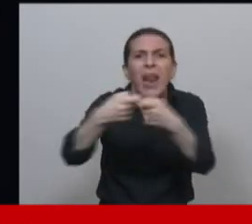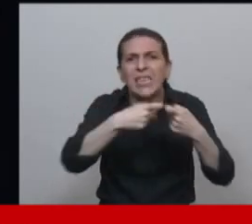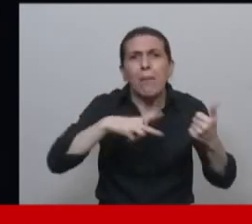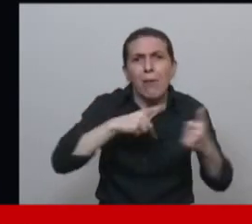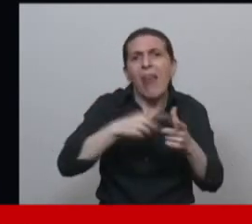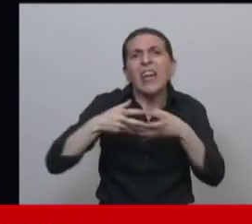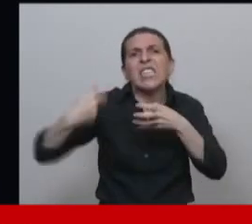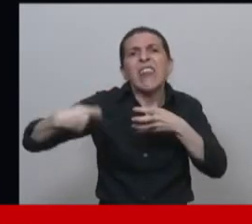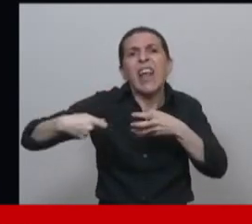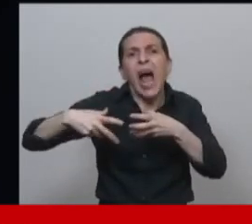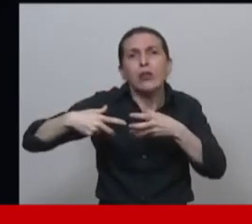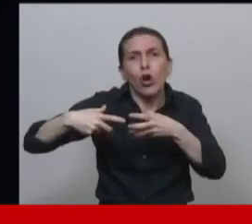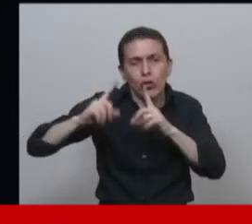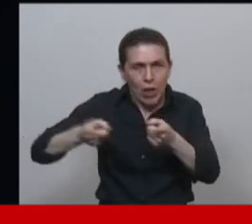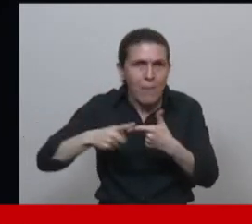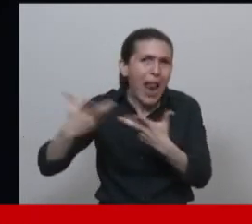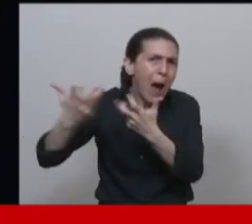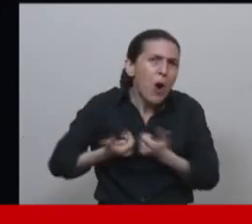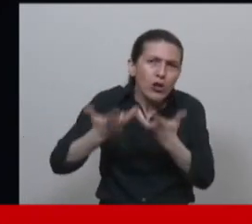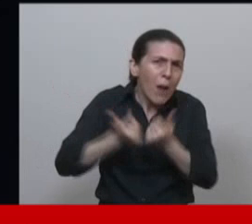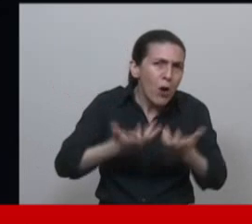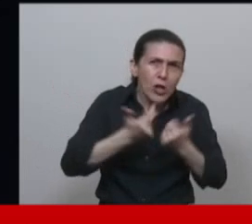sindicatos. El apoyo fue